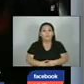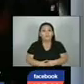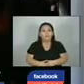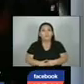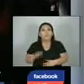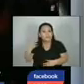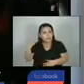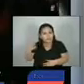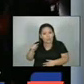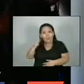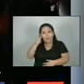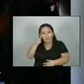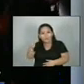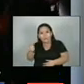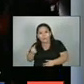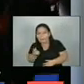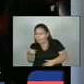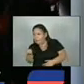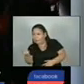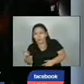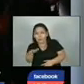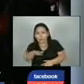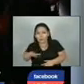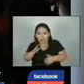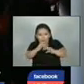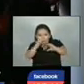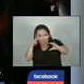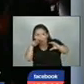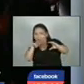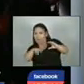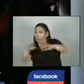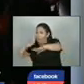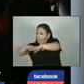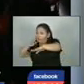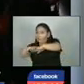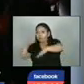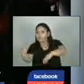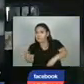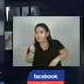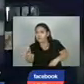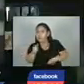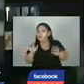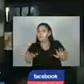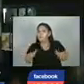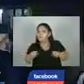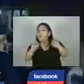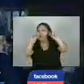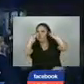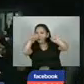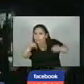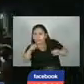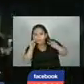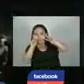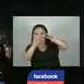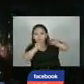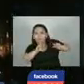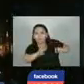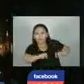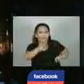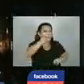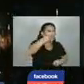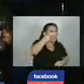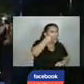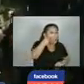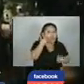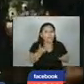las personas que se encontraban cerca del lugar alertaron a las propias autoridades para que iniciaran con esta búsqueda